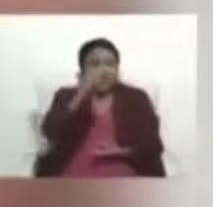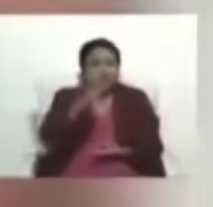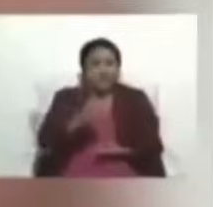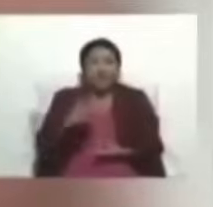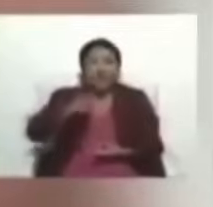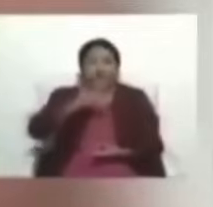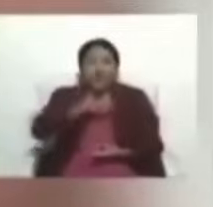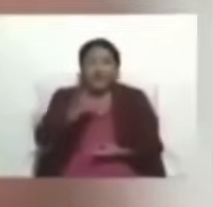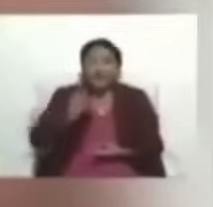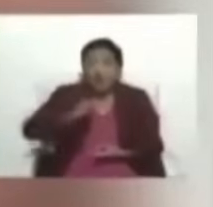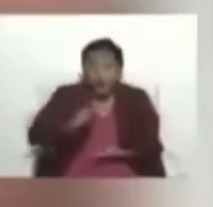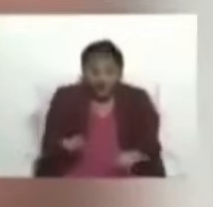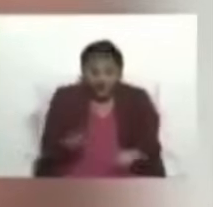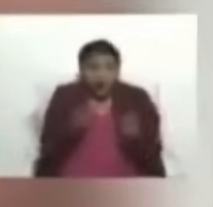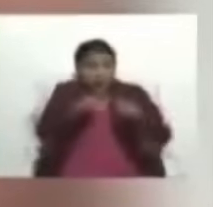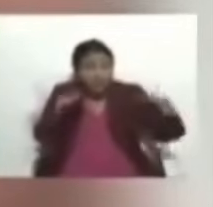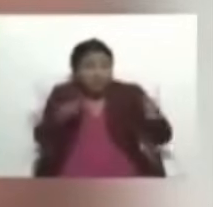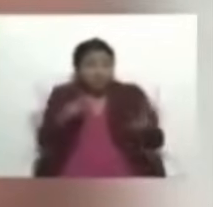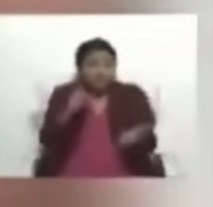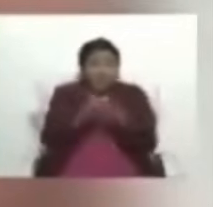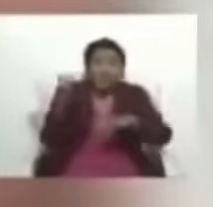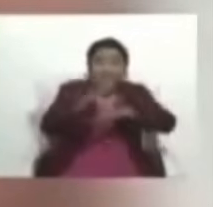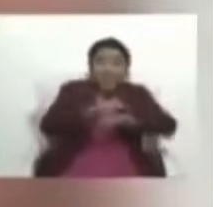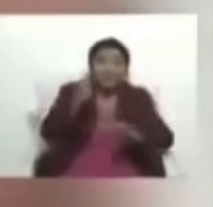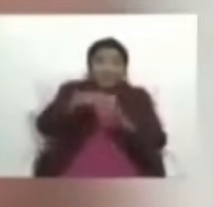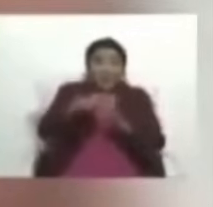yo quería que me pagaran los pasajes que había comprado